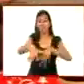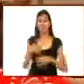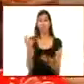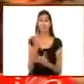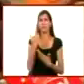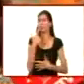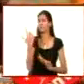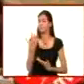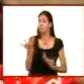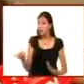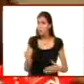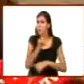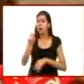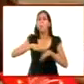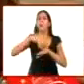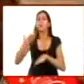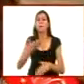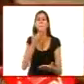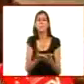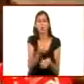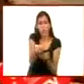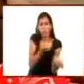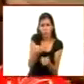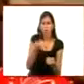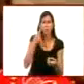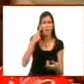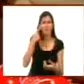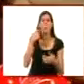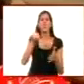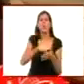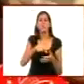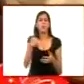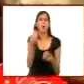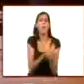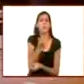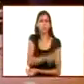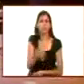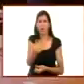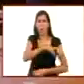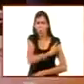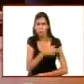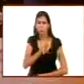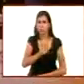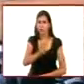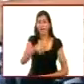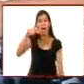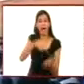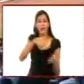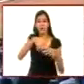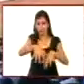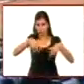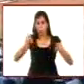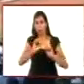le preguntamos por qué no exigía una contraloría para saber a dónde va el dinero que recibe la UCB por alquilar el aula magna o el